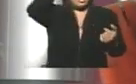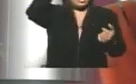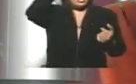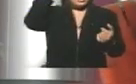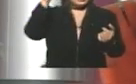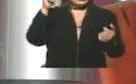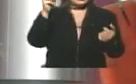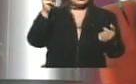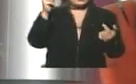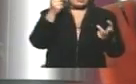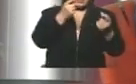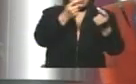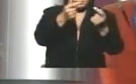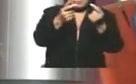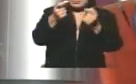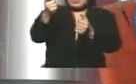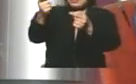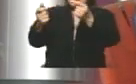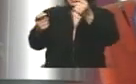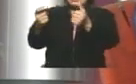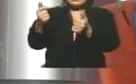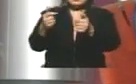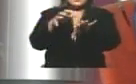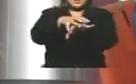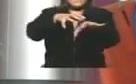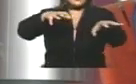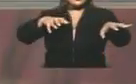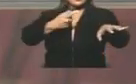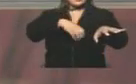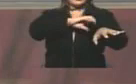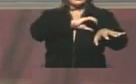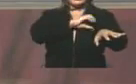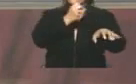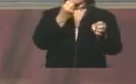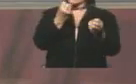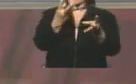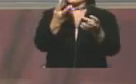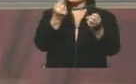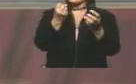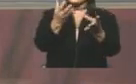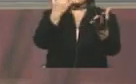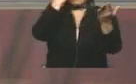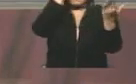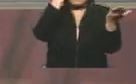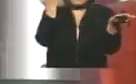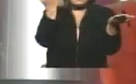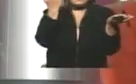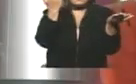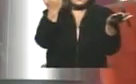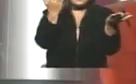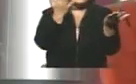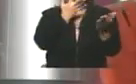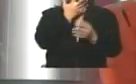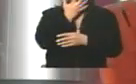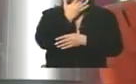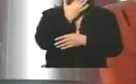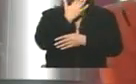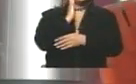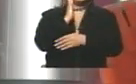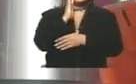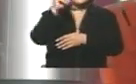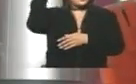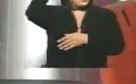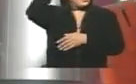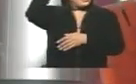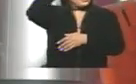su propia etnia, incluso hasta hoy tenemos el conocimiento de cuántas son, cuántas son. Eso, y ahora tenemos hasta, por ejemplo, nuestros indígenas que